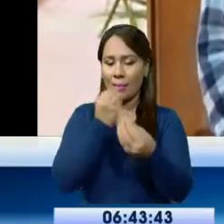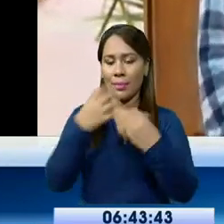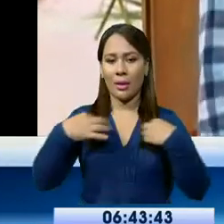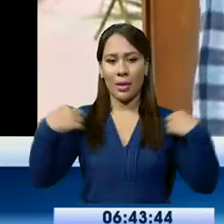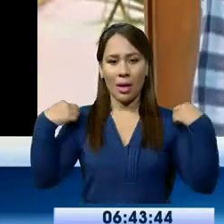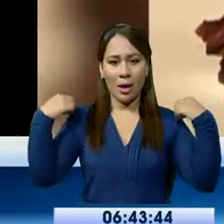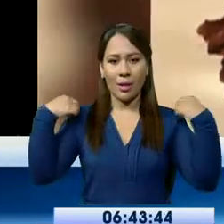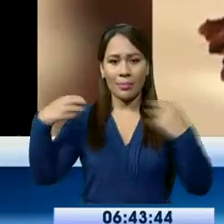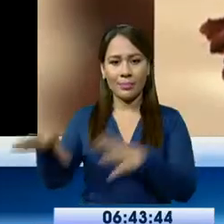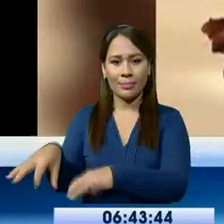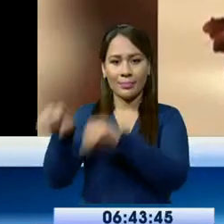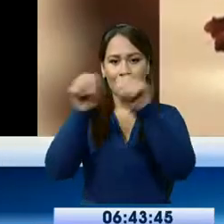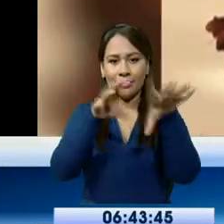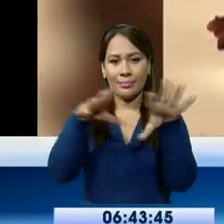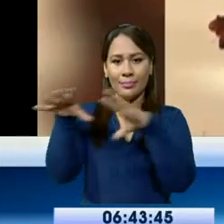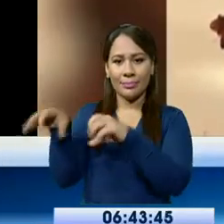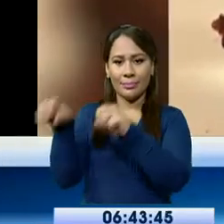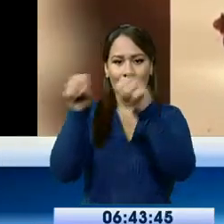vestimenta también.